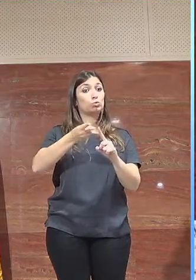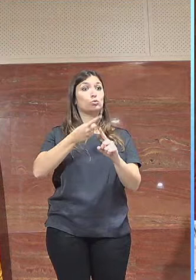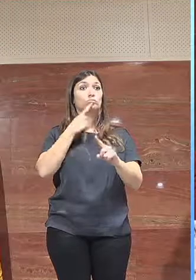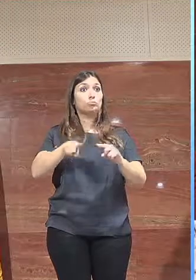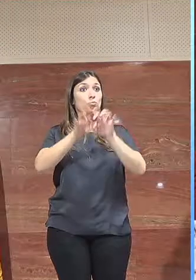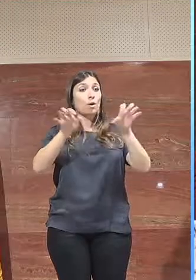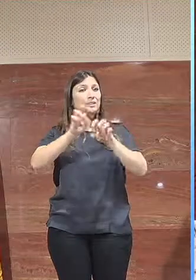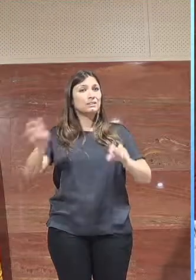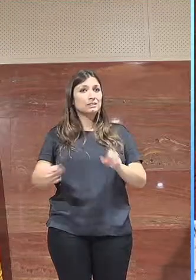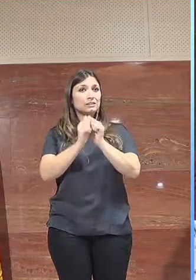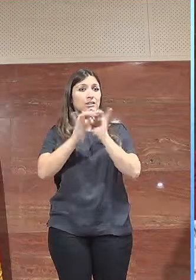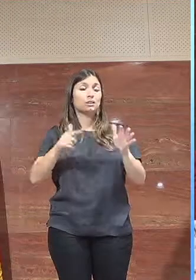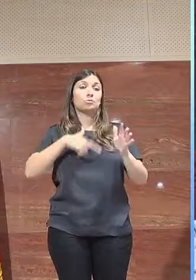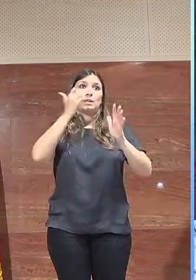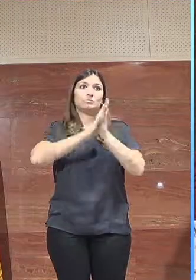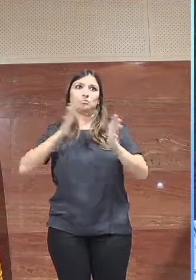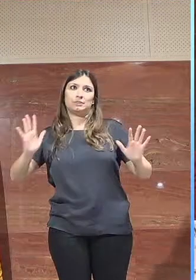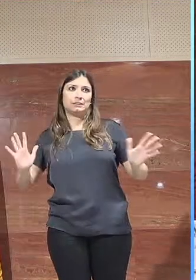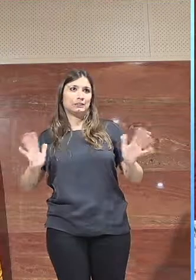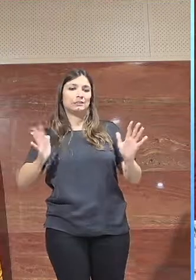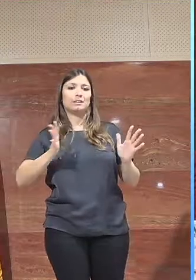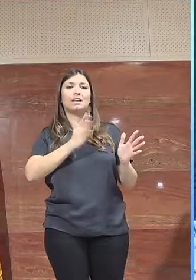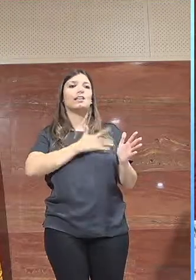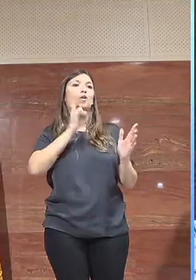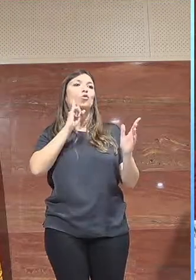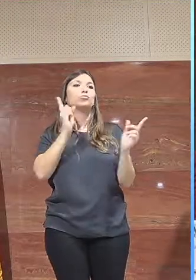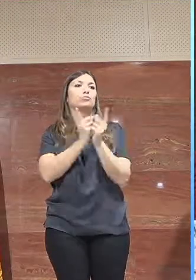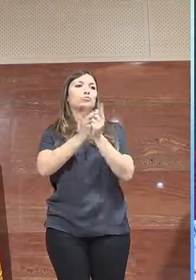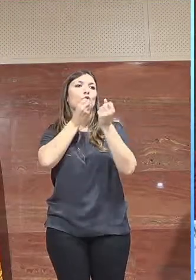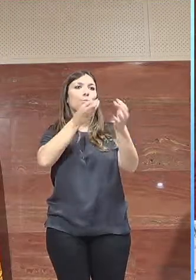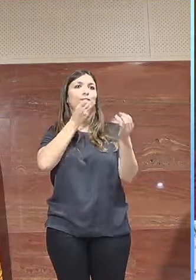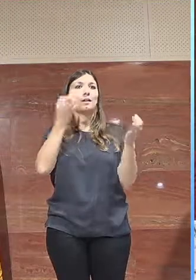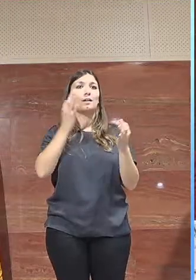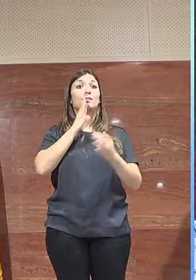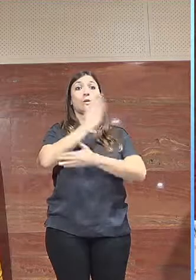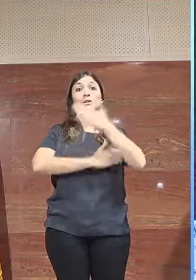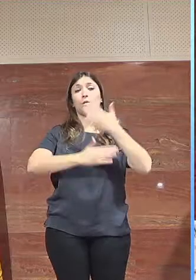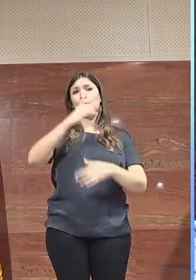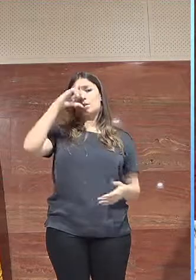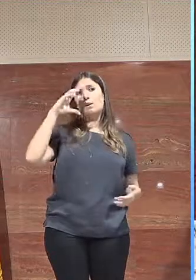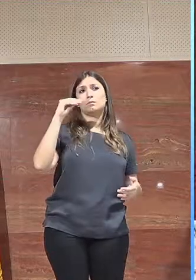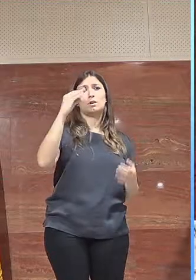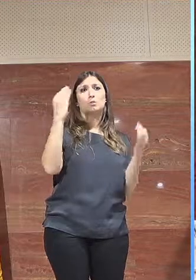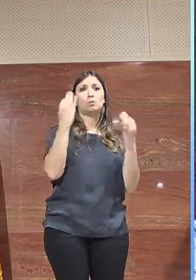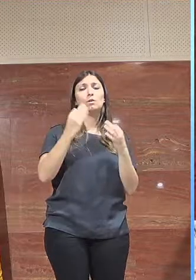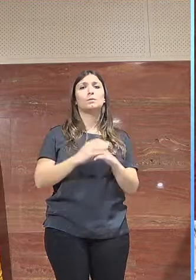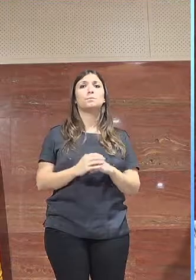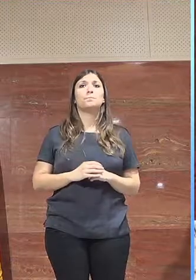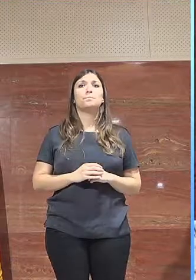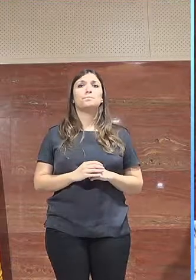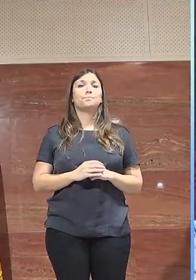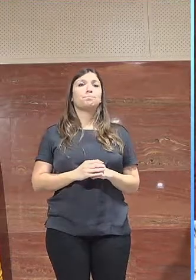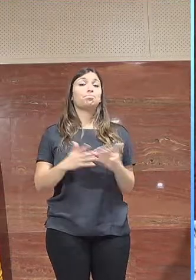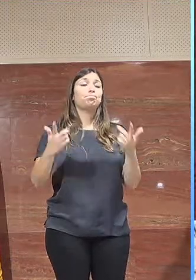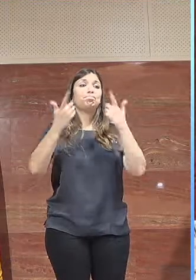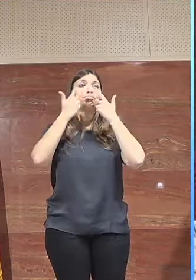elementos. Bueno, por no enrollarme mucho más, simplemente comentaros que en el caso de la discapacidad intelectual, pues bueno, pues disminuyen de